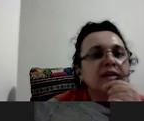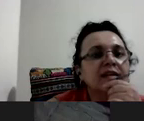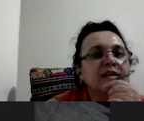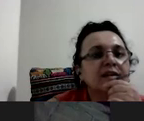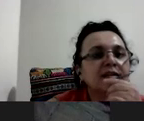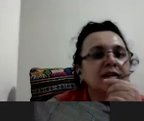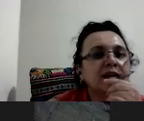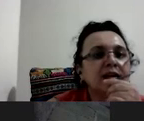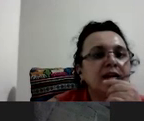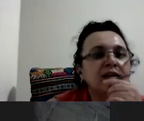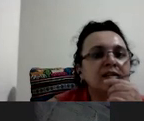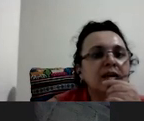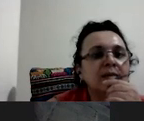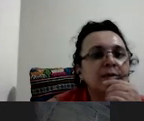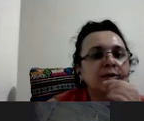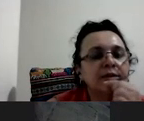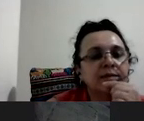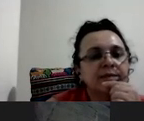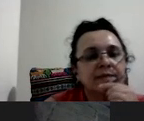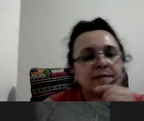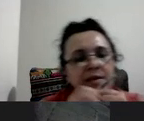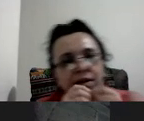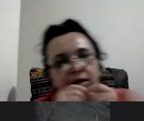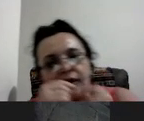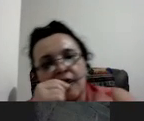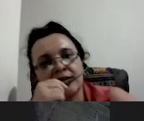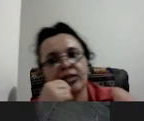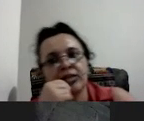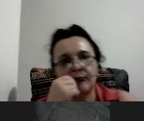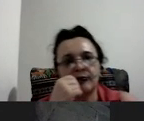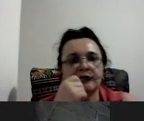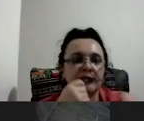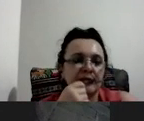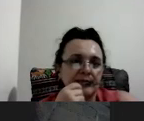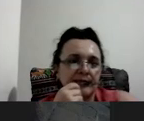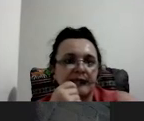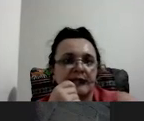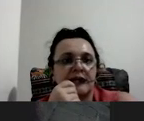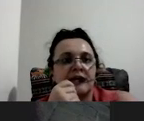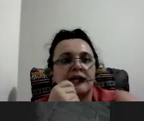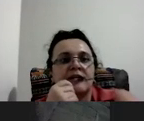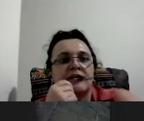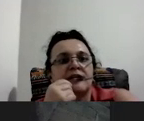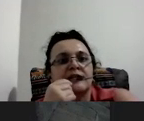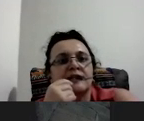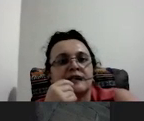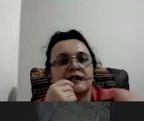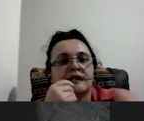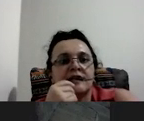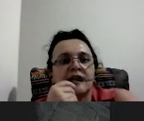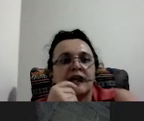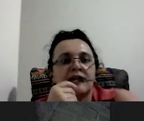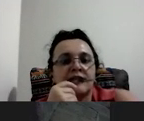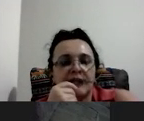lotion. Then, a sunburn. A sunburn. A sunburn. A